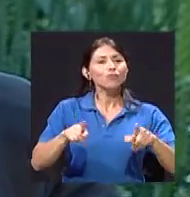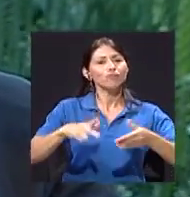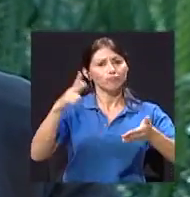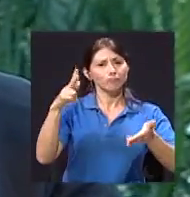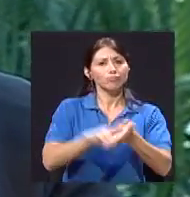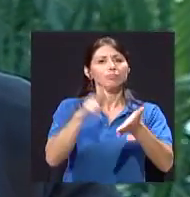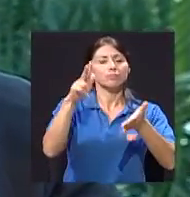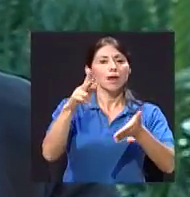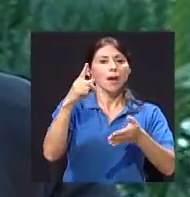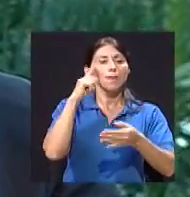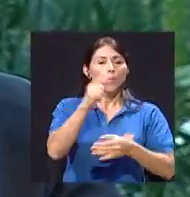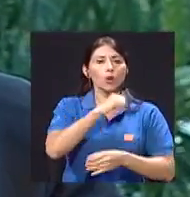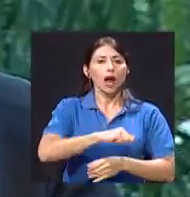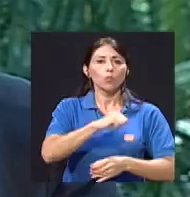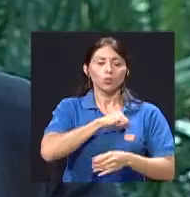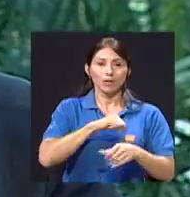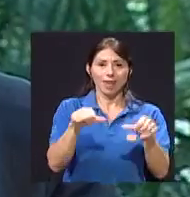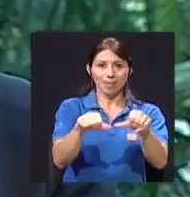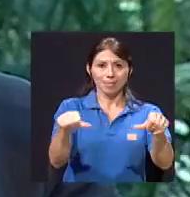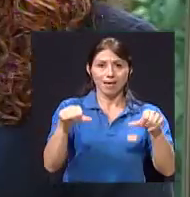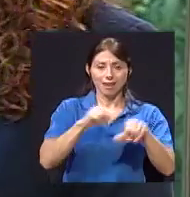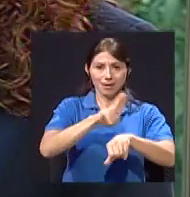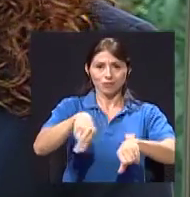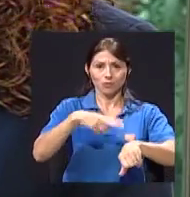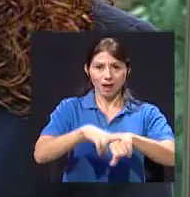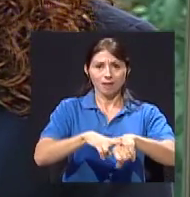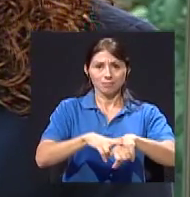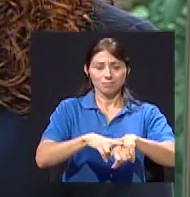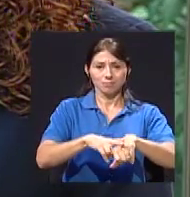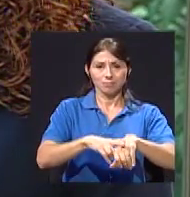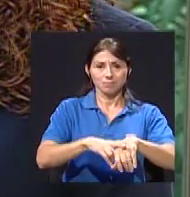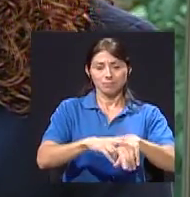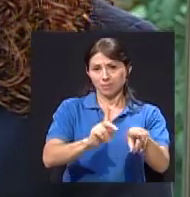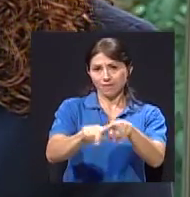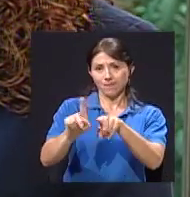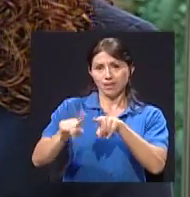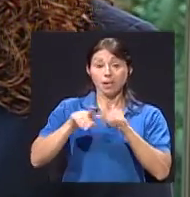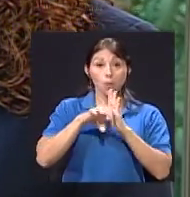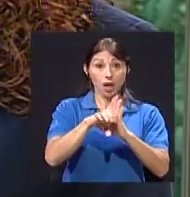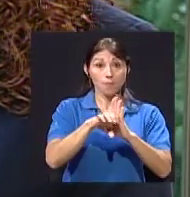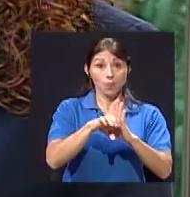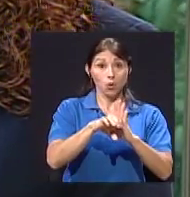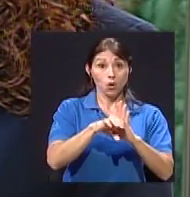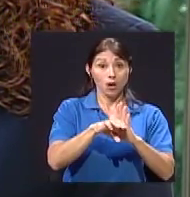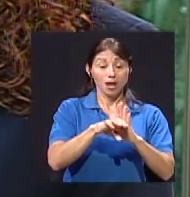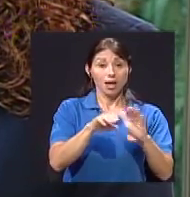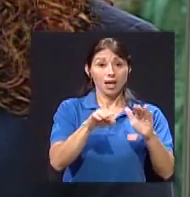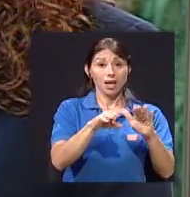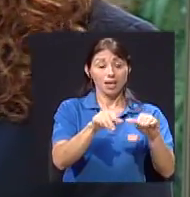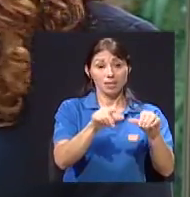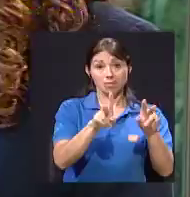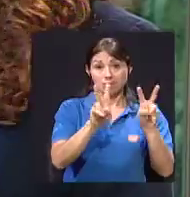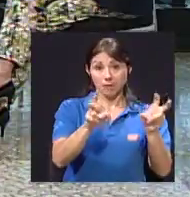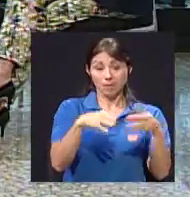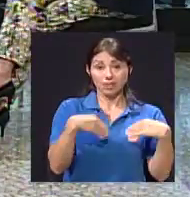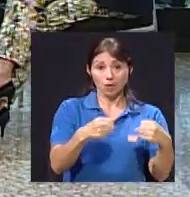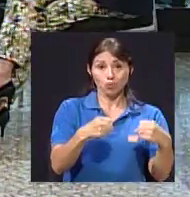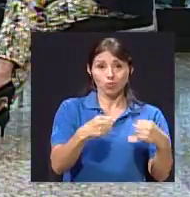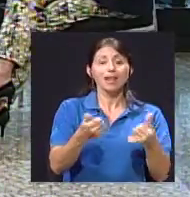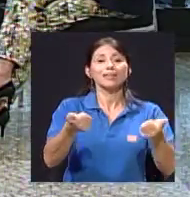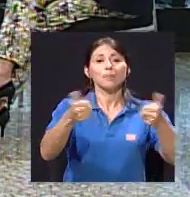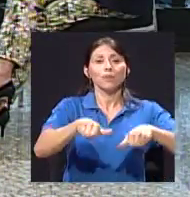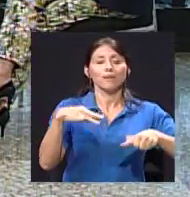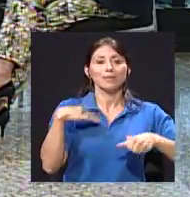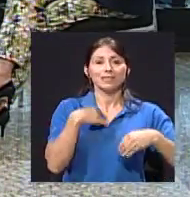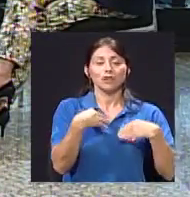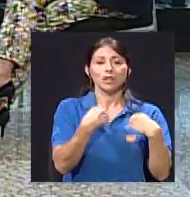del quehacer nacional existe. Por ejemplo, en el ámbito de salud, el Ministerio de Salud, son aprobadas por el Ministerio de Salud, pero,